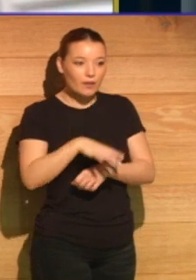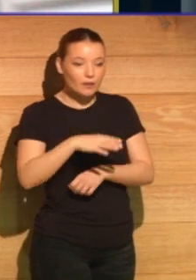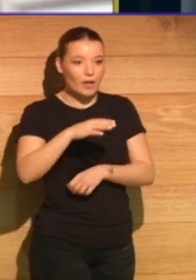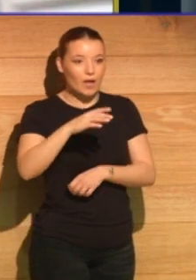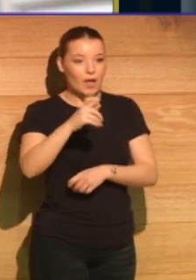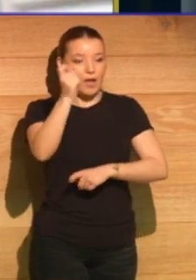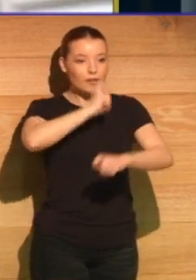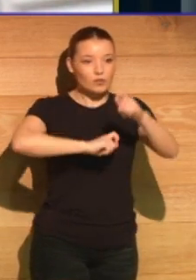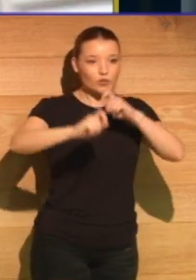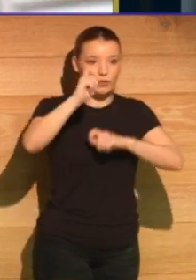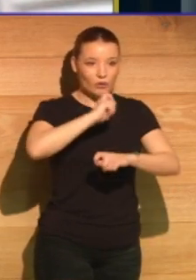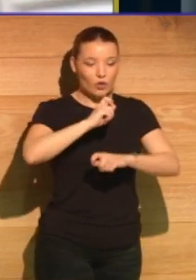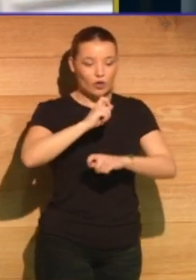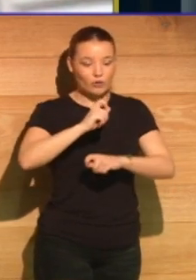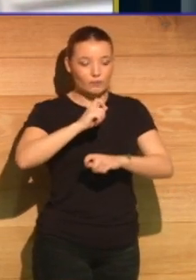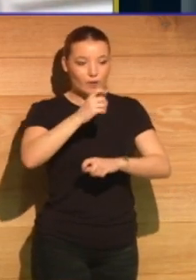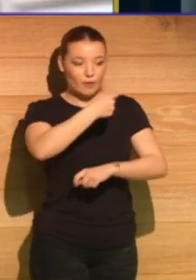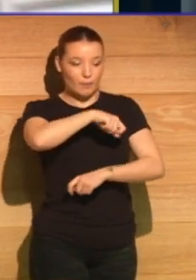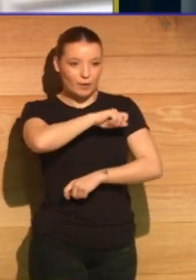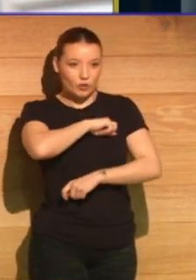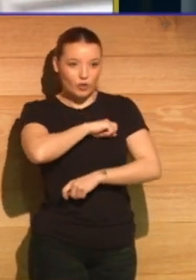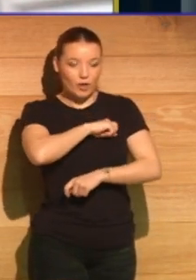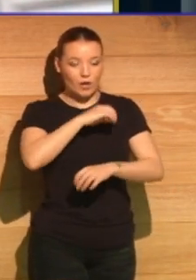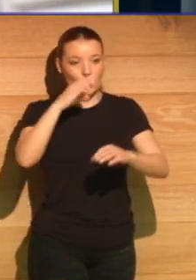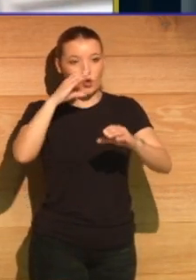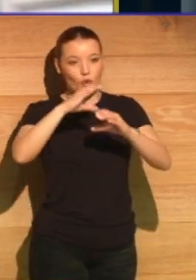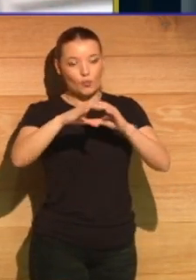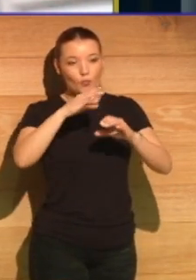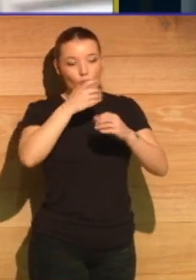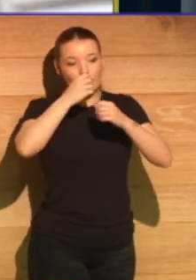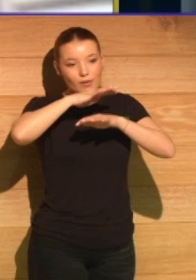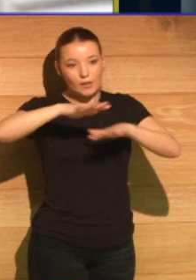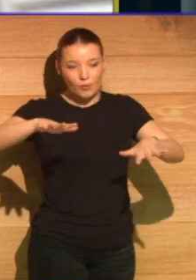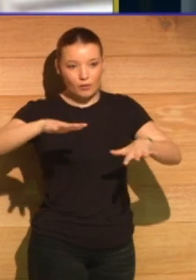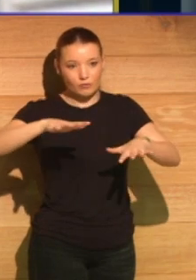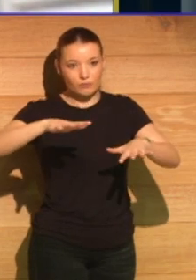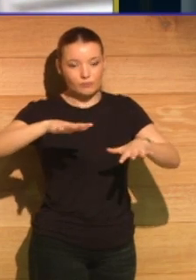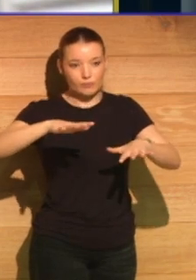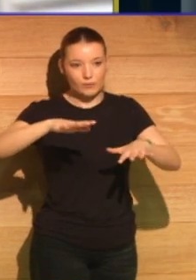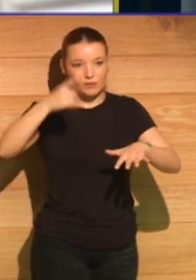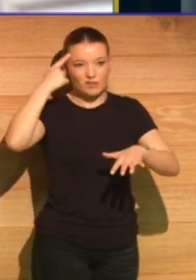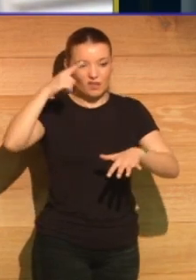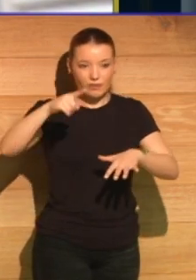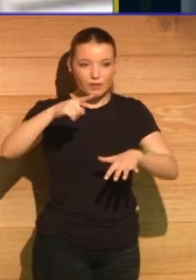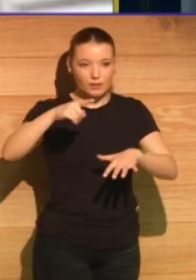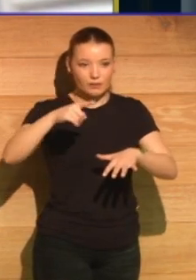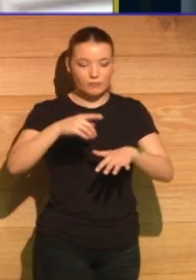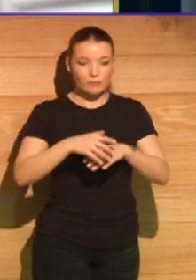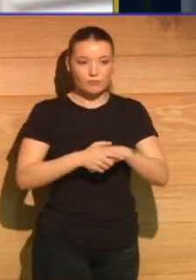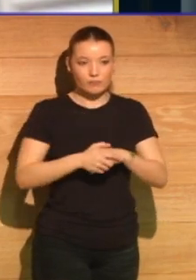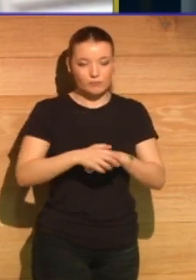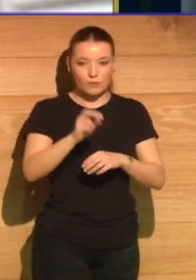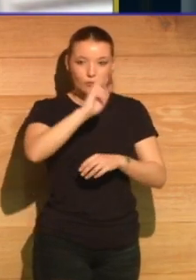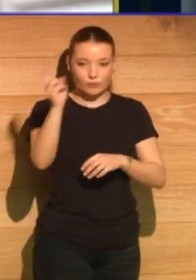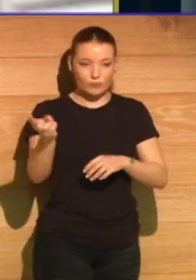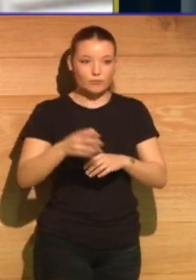Divulgación y Saberes Ancestrales del Ecuador. Y me parece muy bello, ¿no? El derribar esas jerarquías,